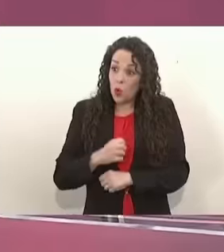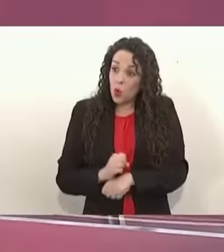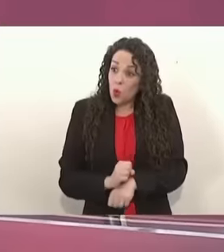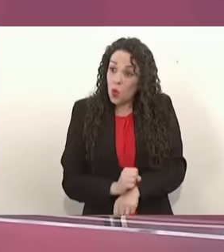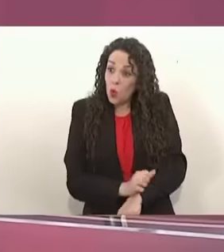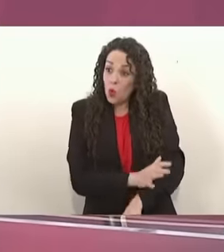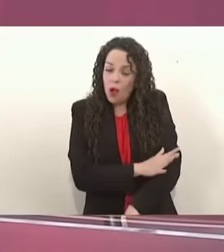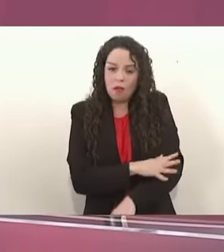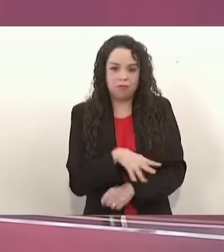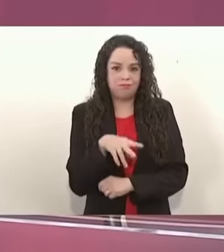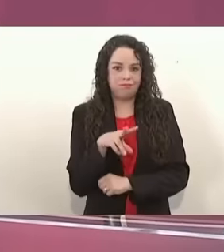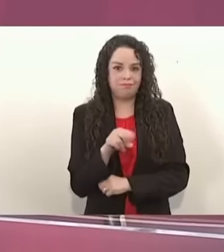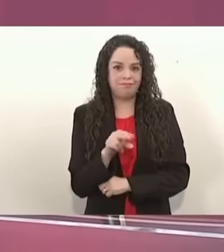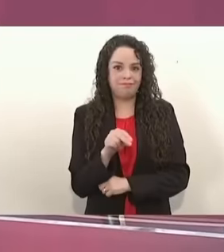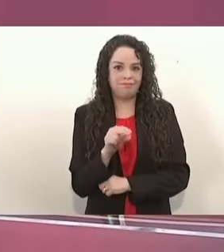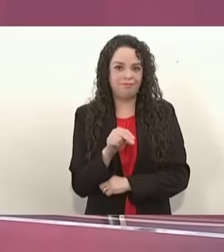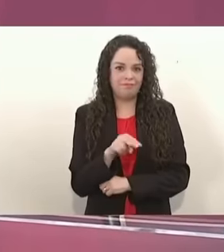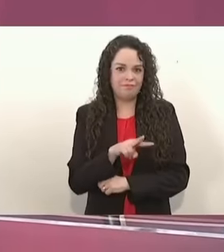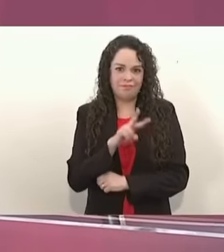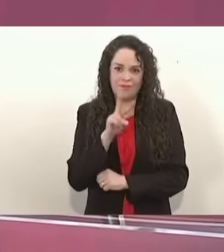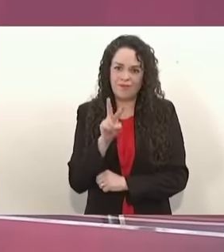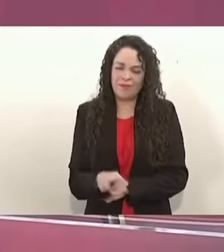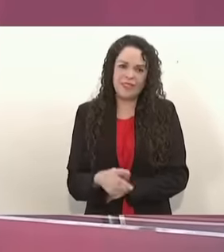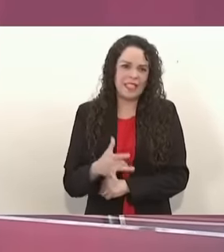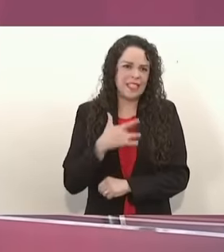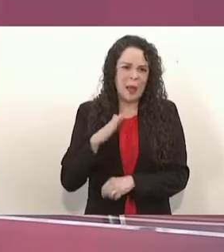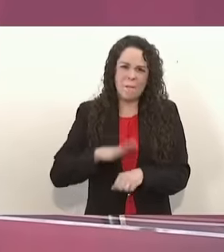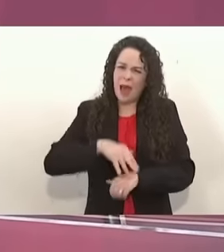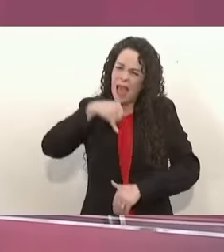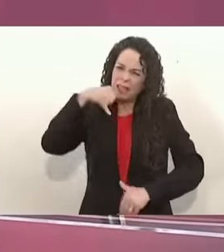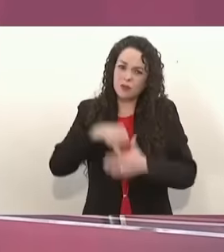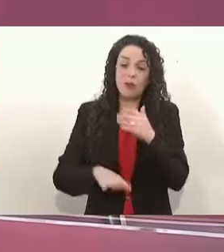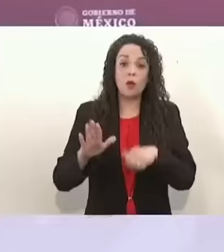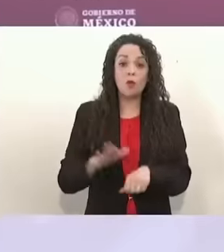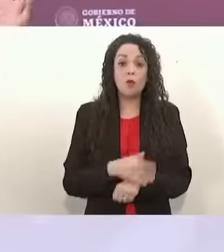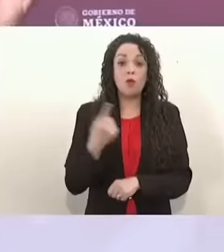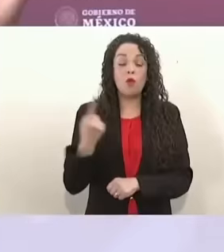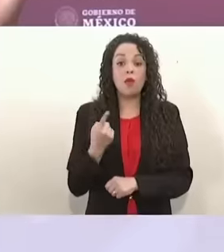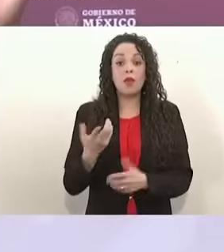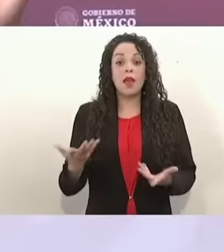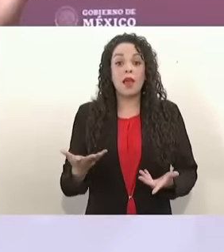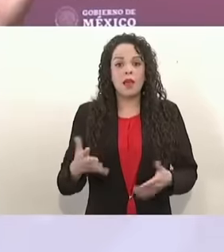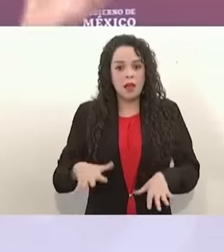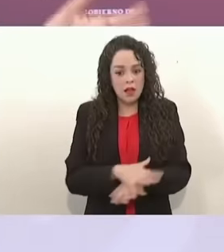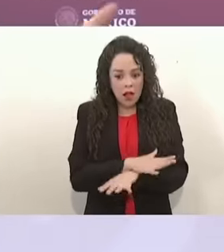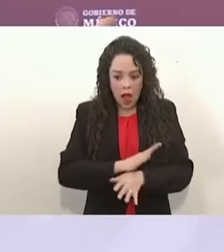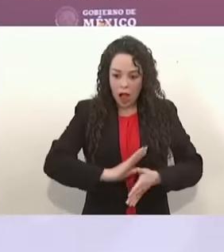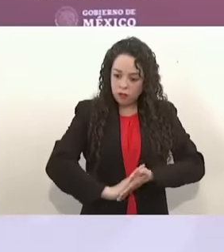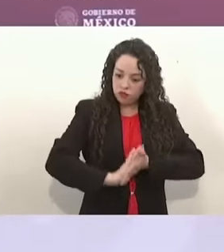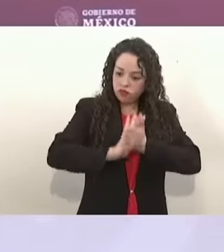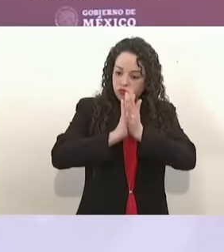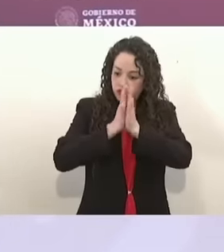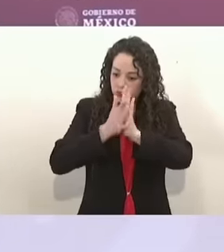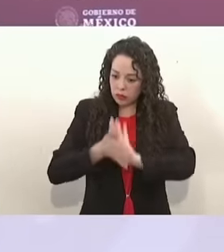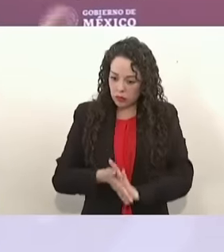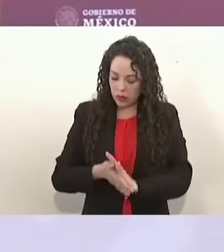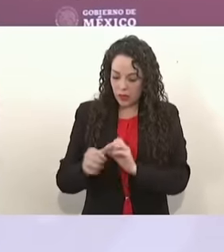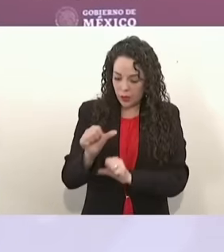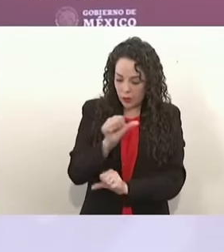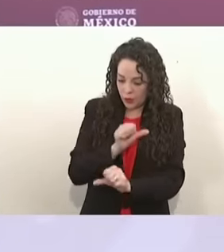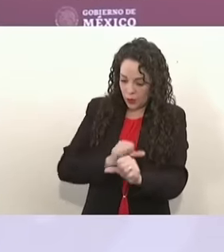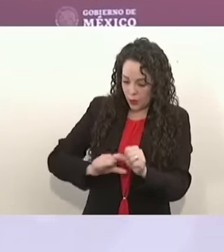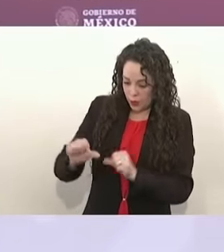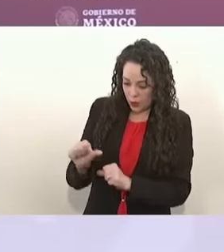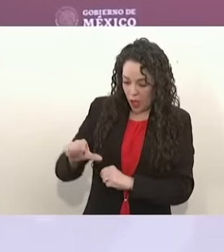transición. Transición es un gobierno que está cerrando su ciclo y un